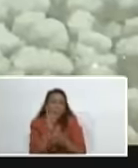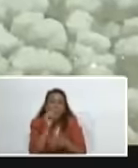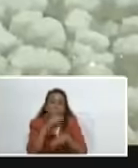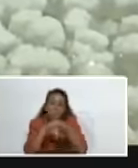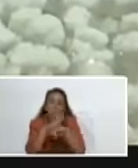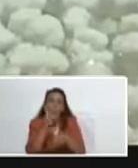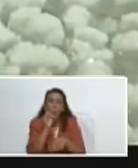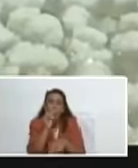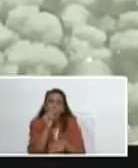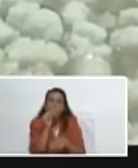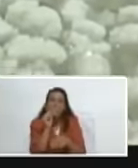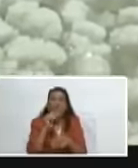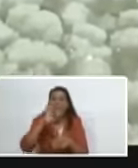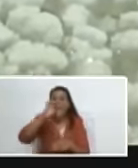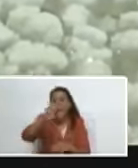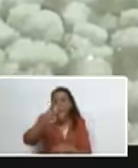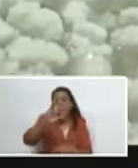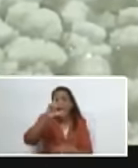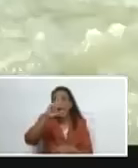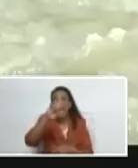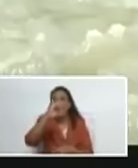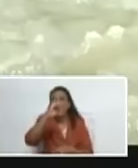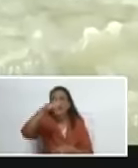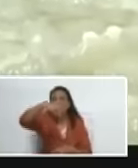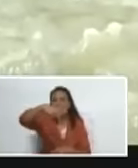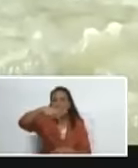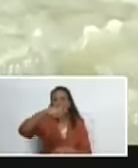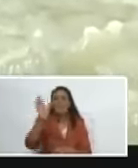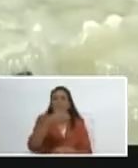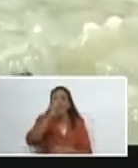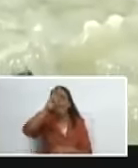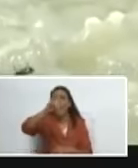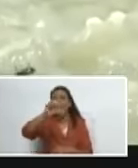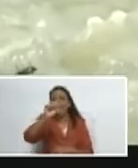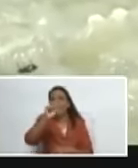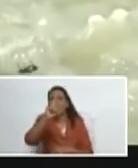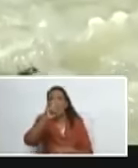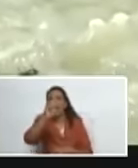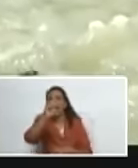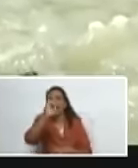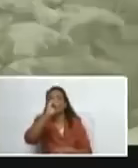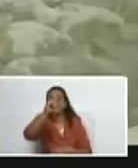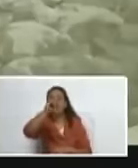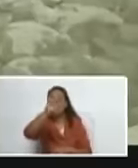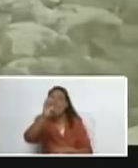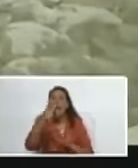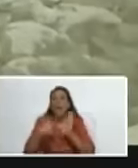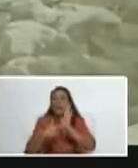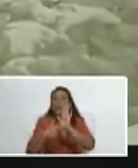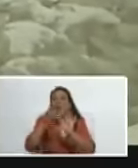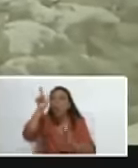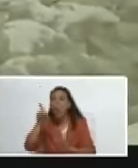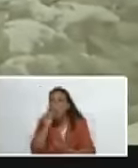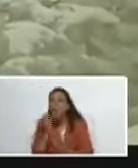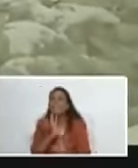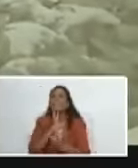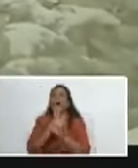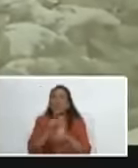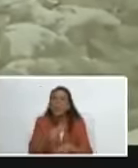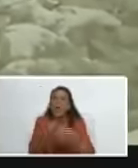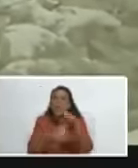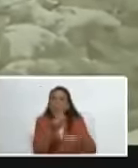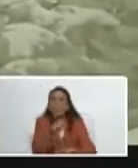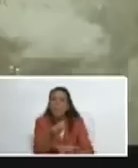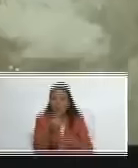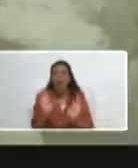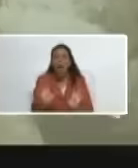Eric Martínez nos pudiera explicar brevemente, y usted por supuesto, presidente, mostrarle a Venezuela y al mundo lo que seguimos haciendo como